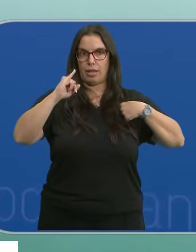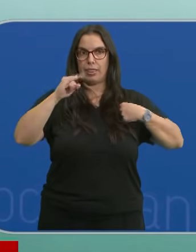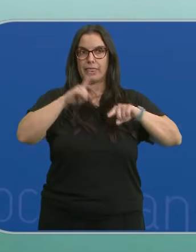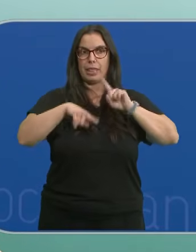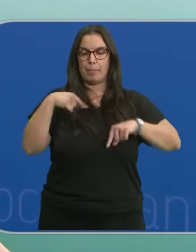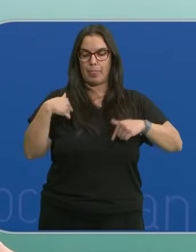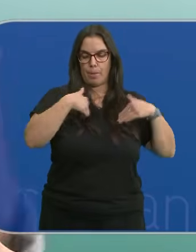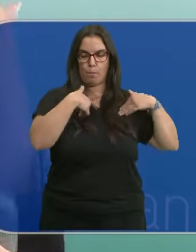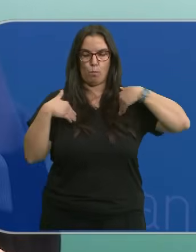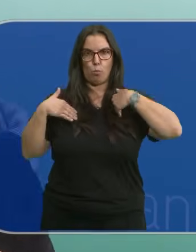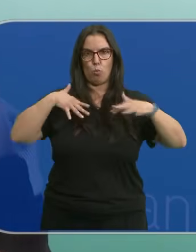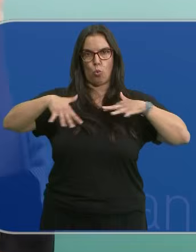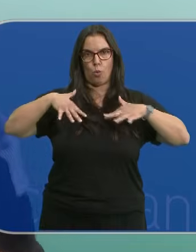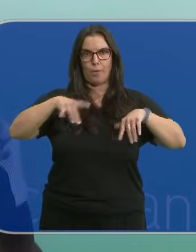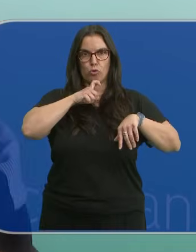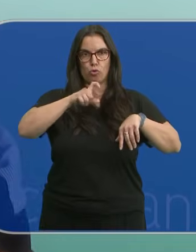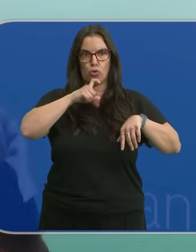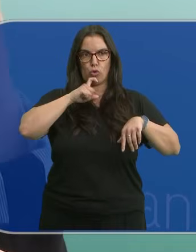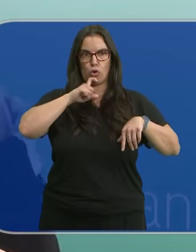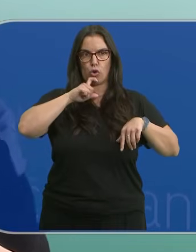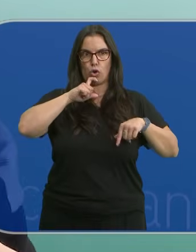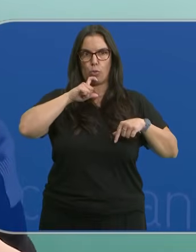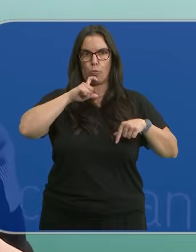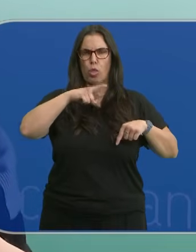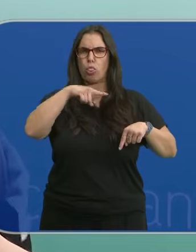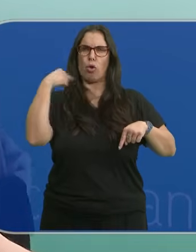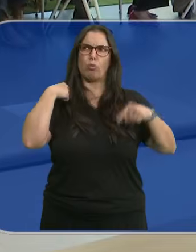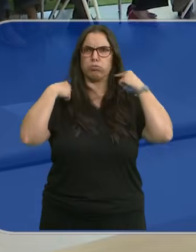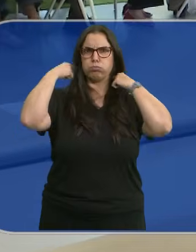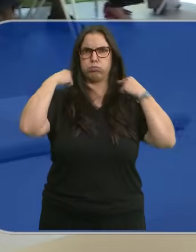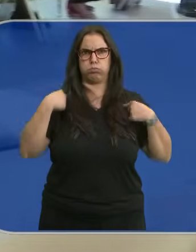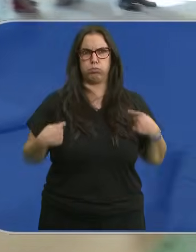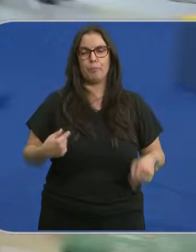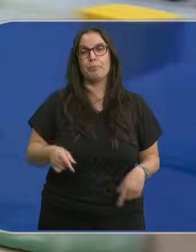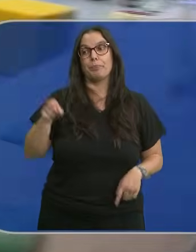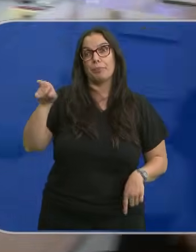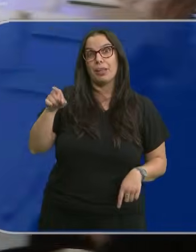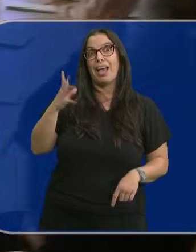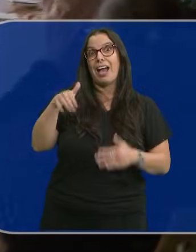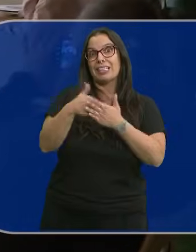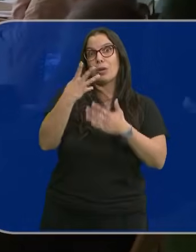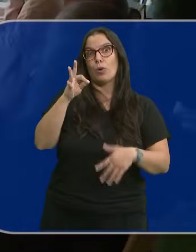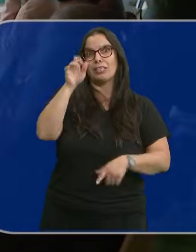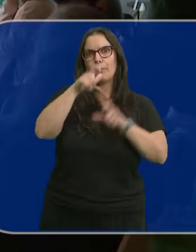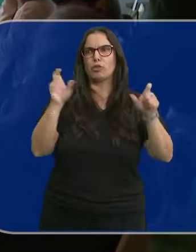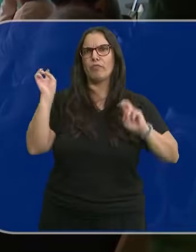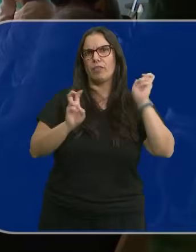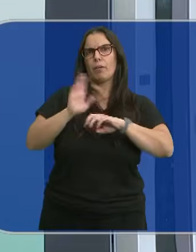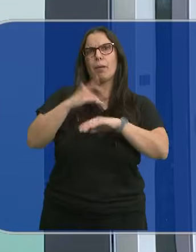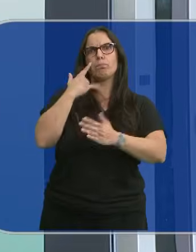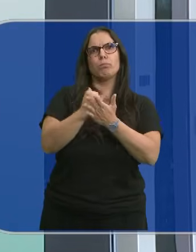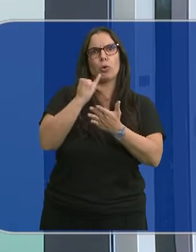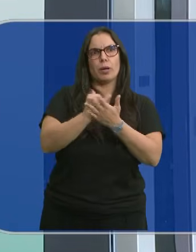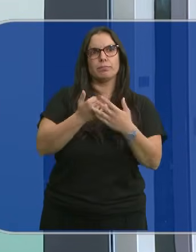los movimientos que haga la persona simula los dolores de cuello. En este día hasta 40 personas han venido para probar este